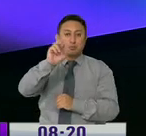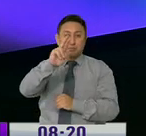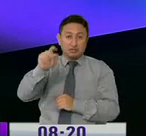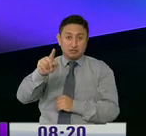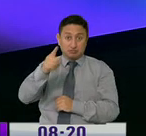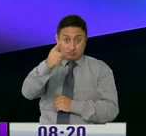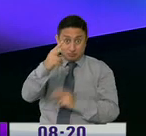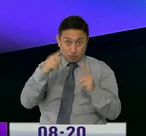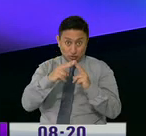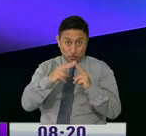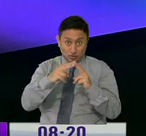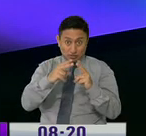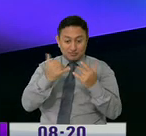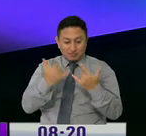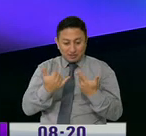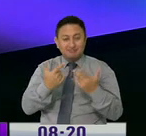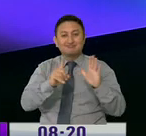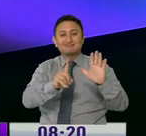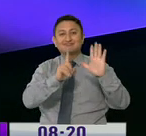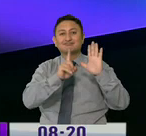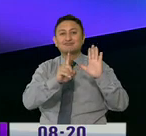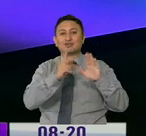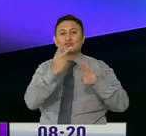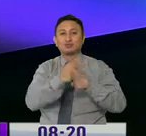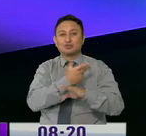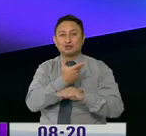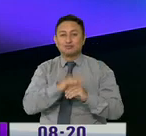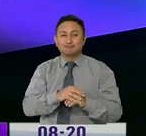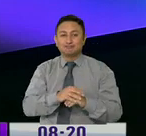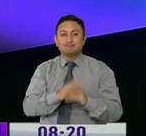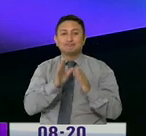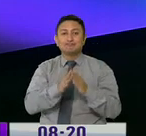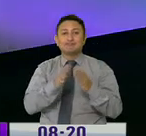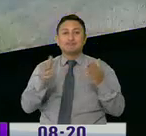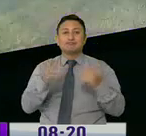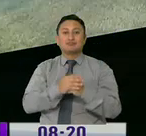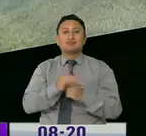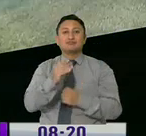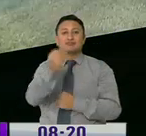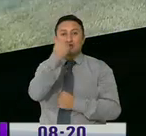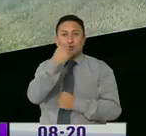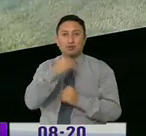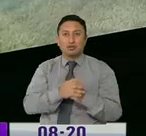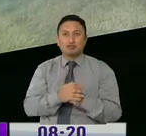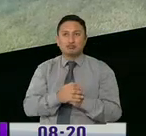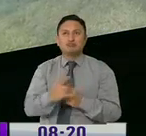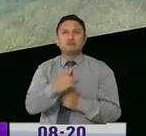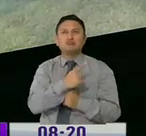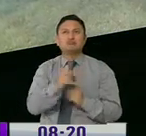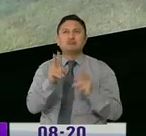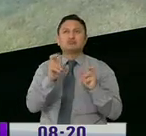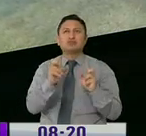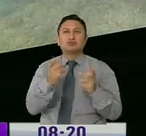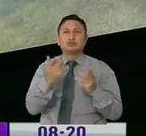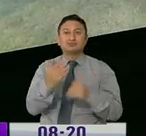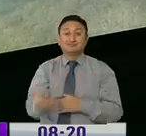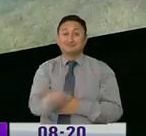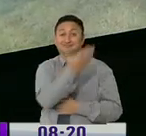Bazar? Bueno, se va a hacer la sexta edición. Esta vez es el Gran Bazar Gourmet. ¿De qué se trata?